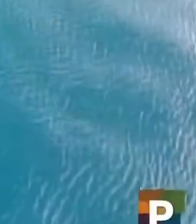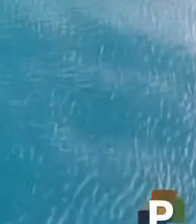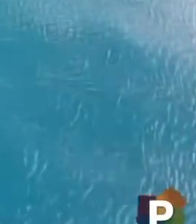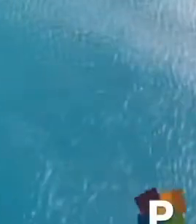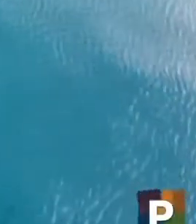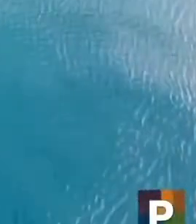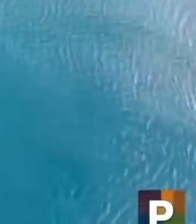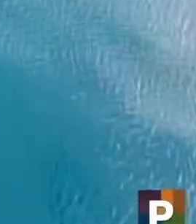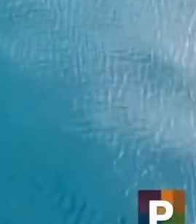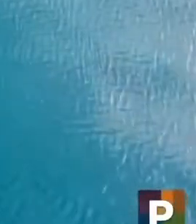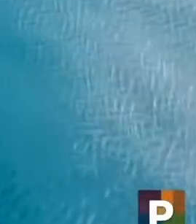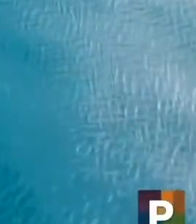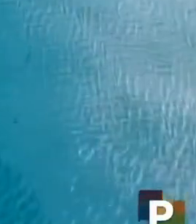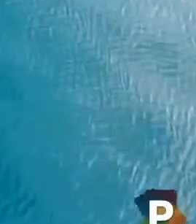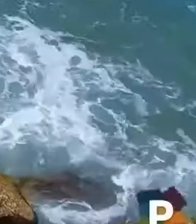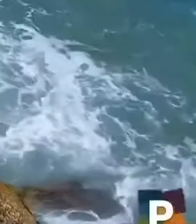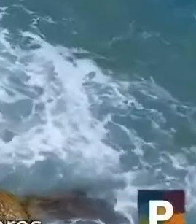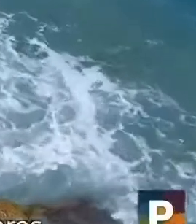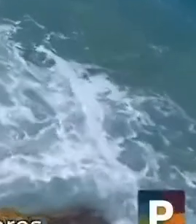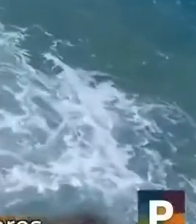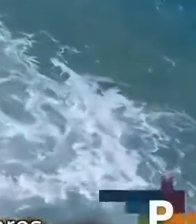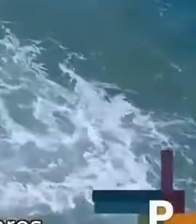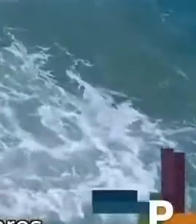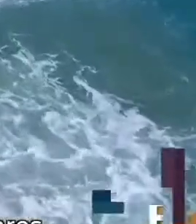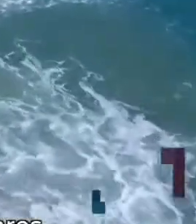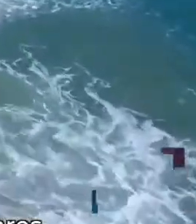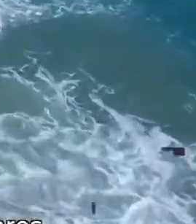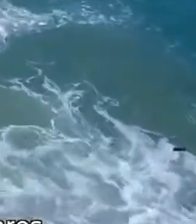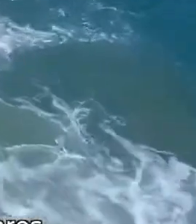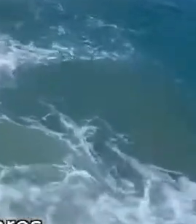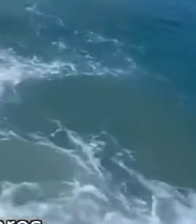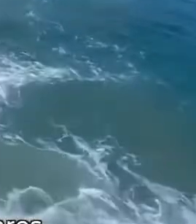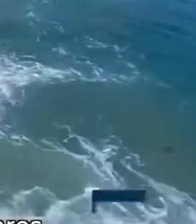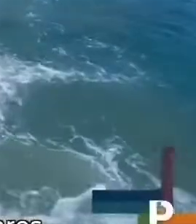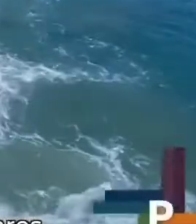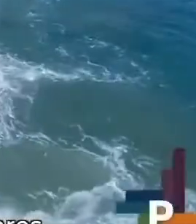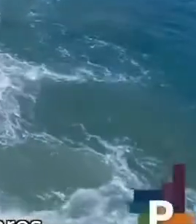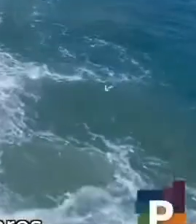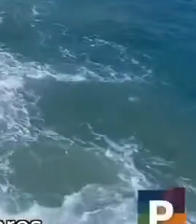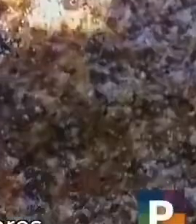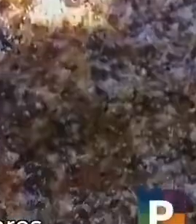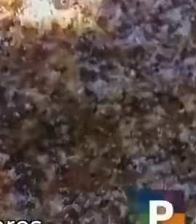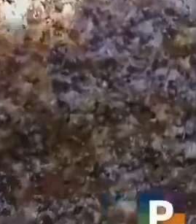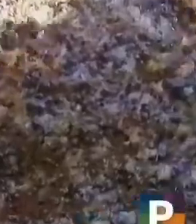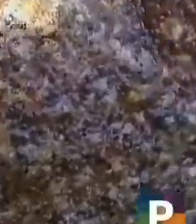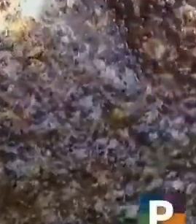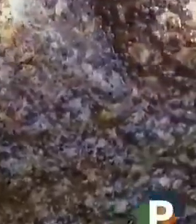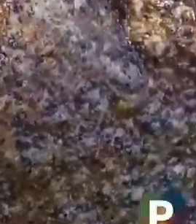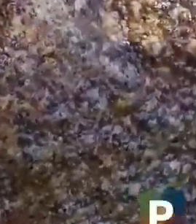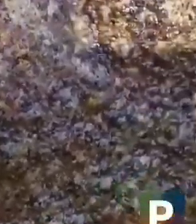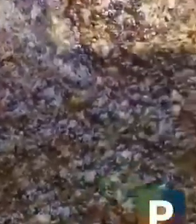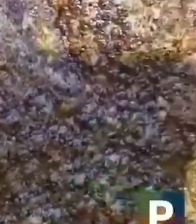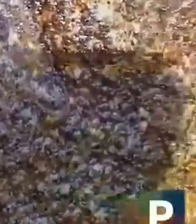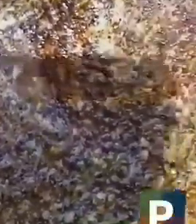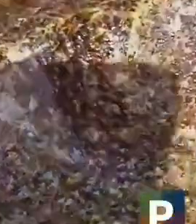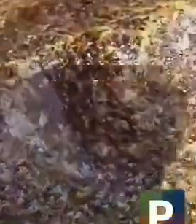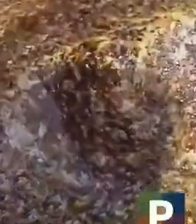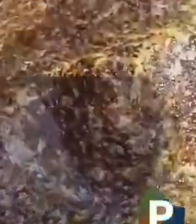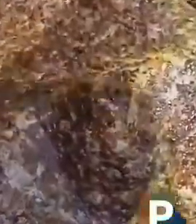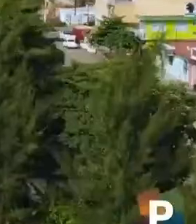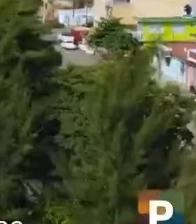conservación de las tortugas marinas. Se han rescatado y reubicado 614 ejemplares de caracol